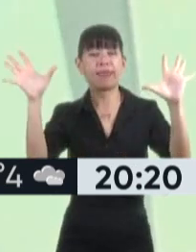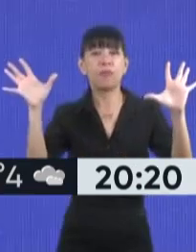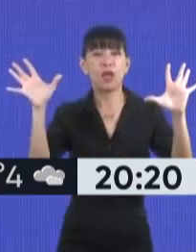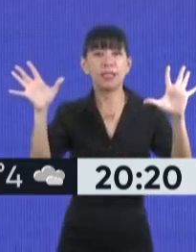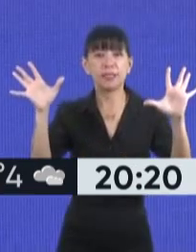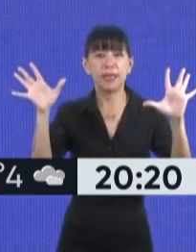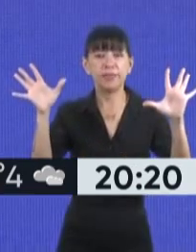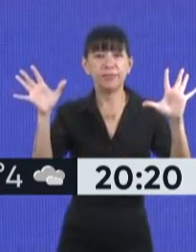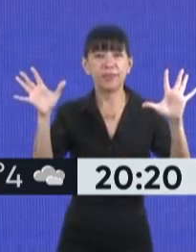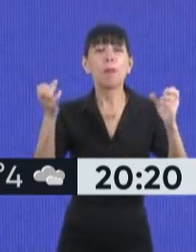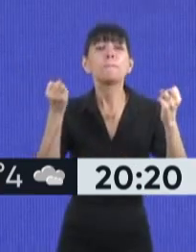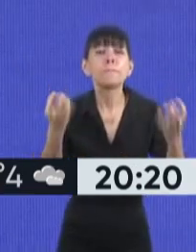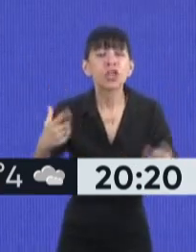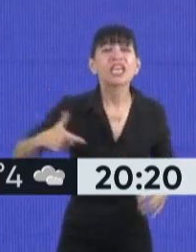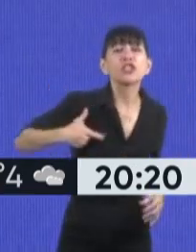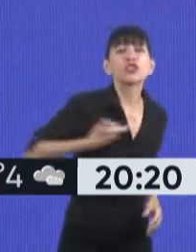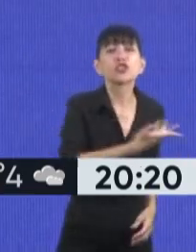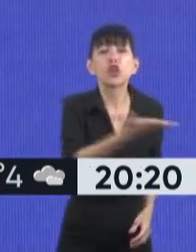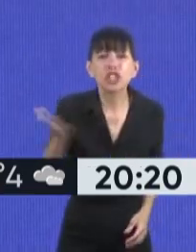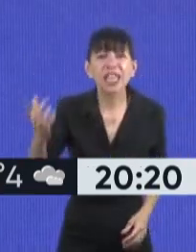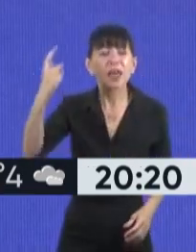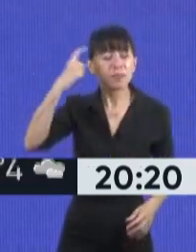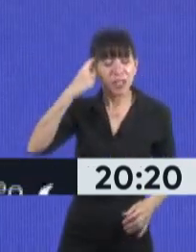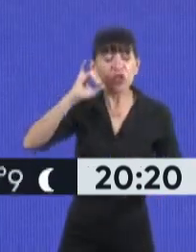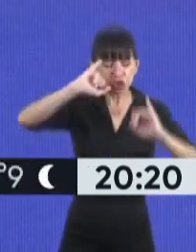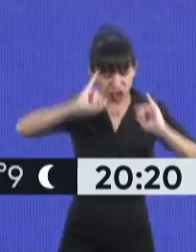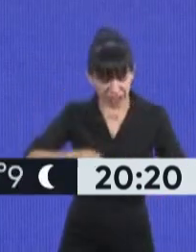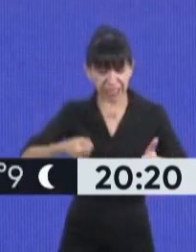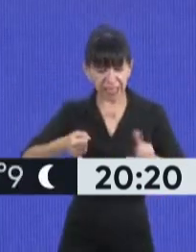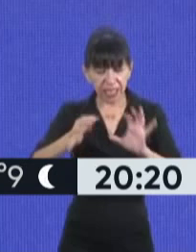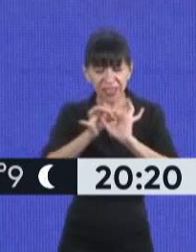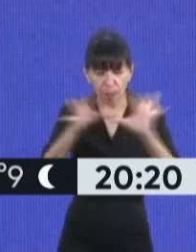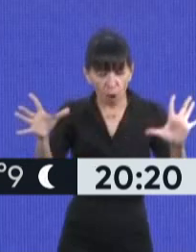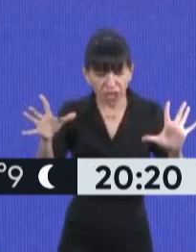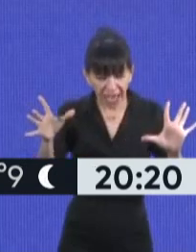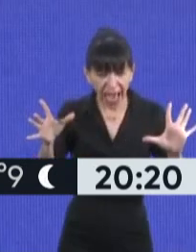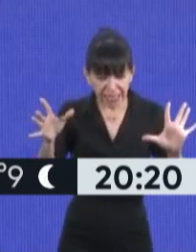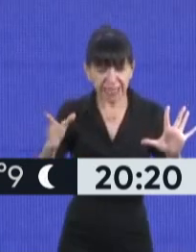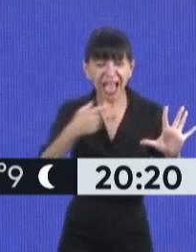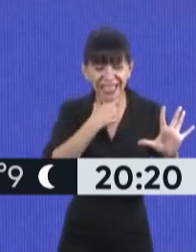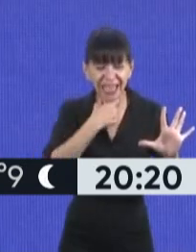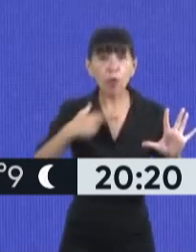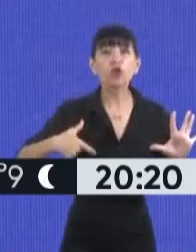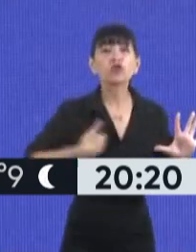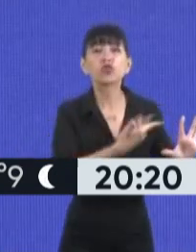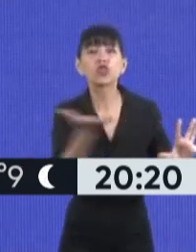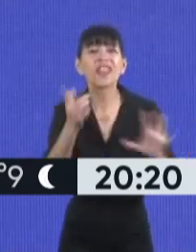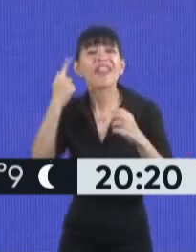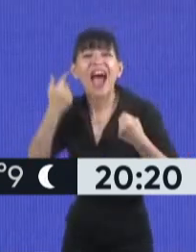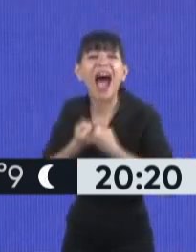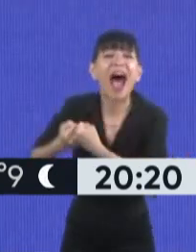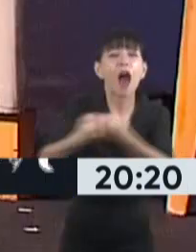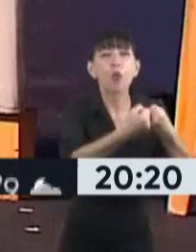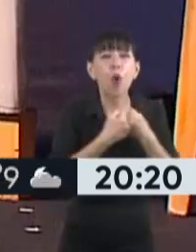Porque toda la sociedad hizo propia la utopía de la democracia. Toda la sociedad quiso la democracia y